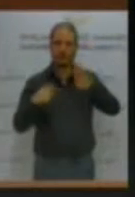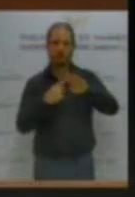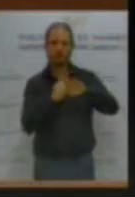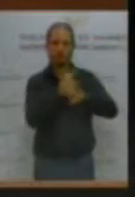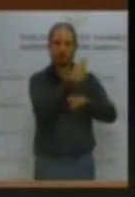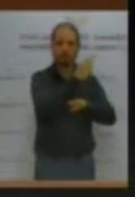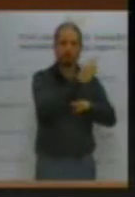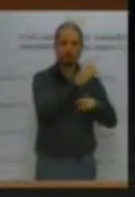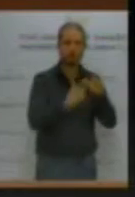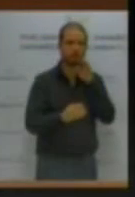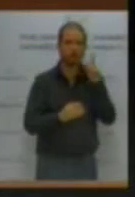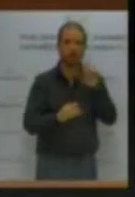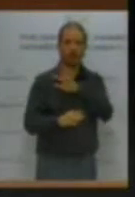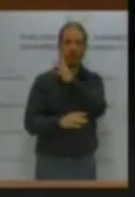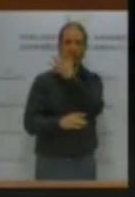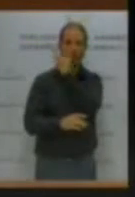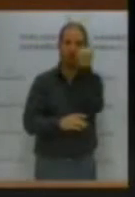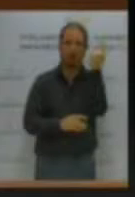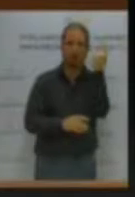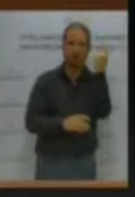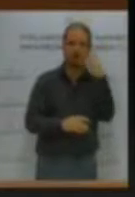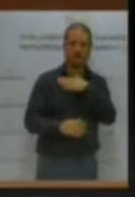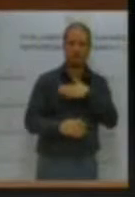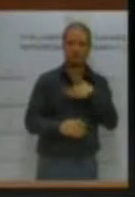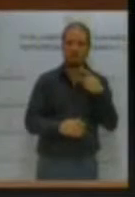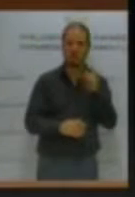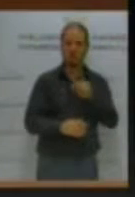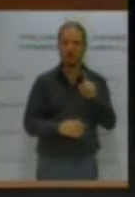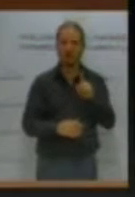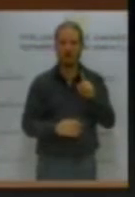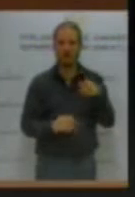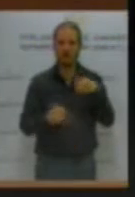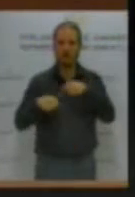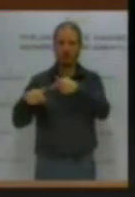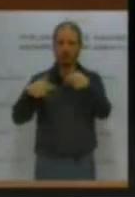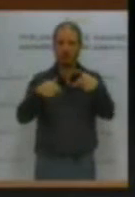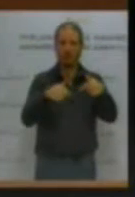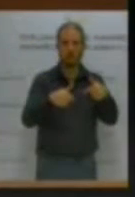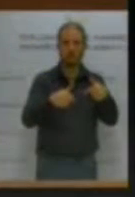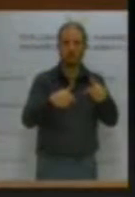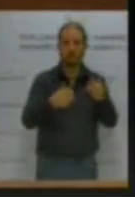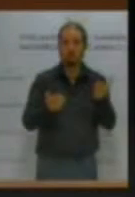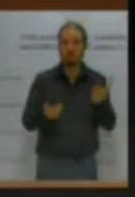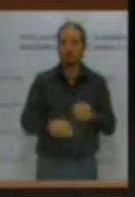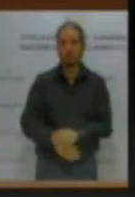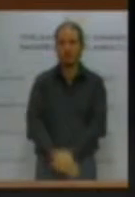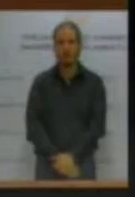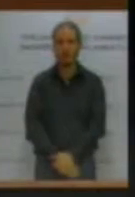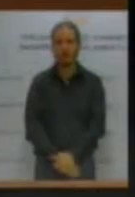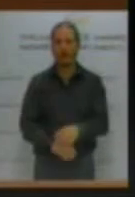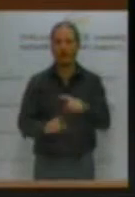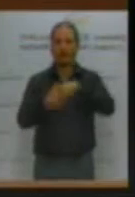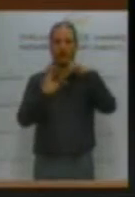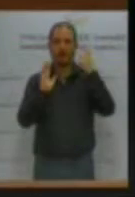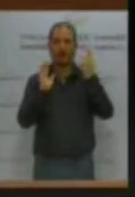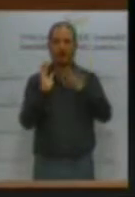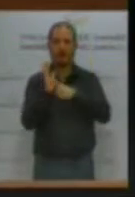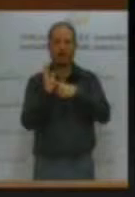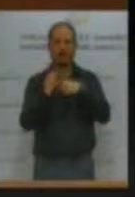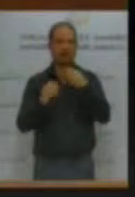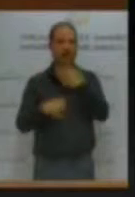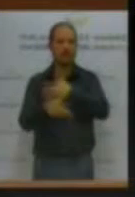norte? En segundo lugar, esta ley debe garantizar que la ciudadanía navarra disponga de un